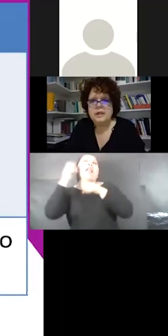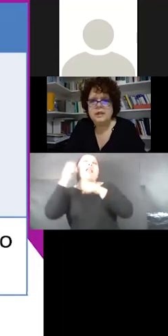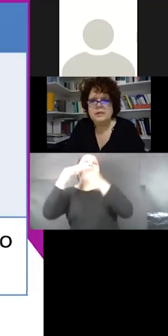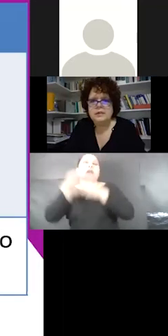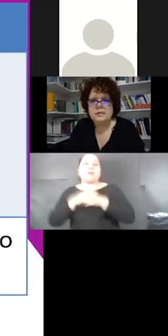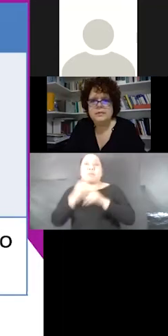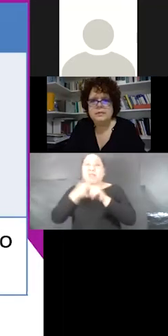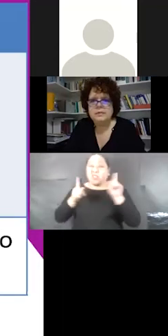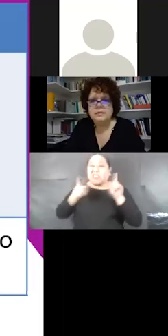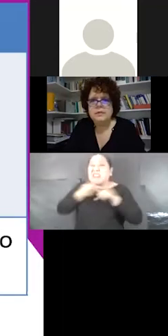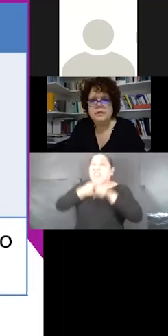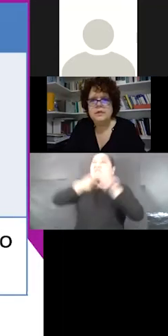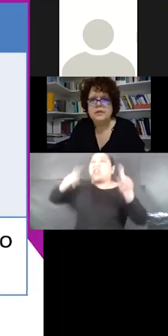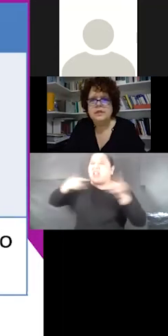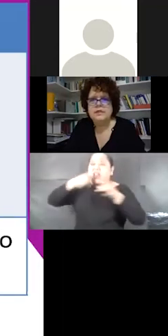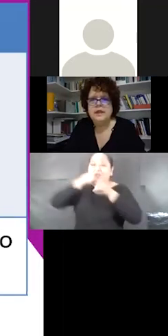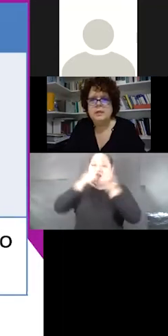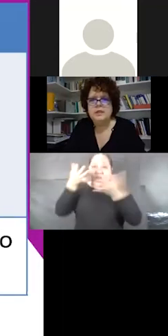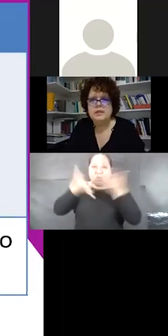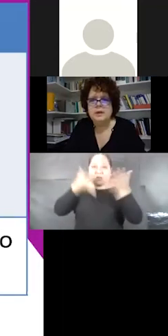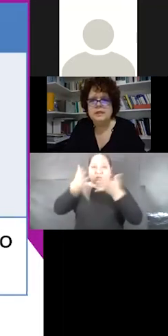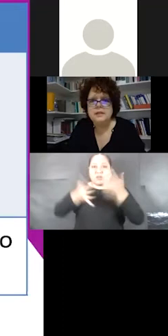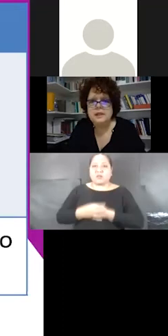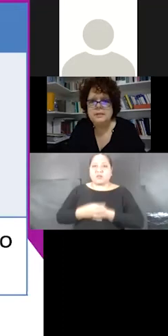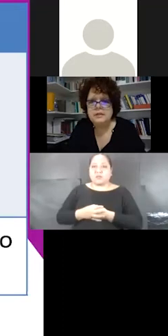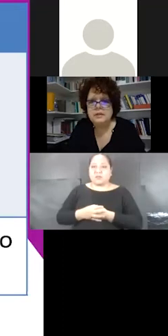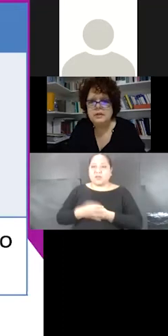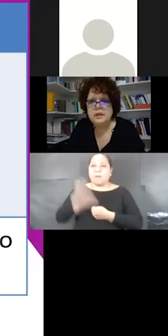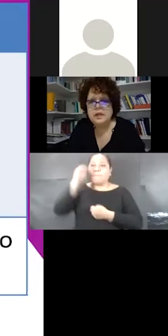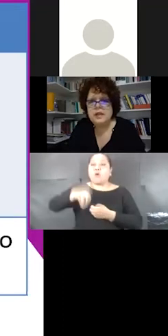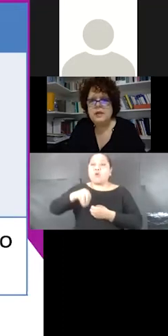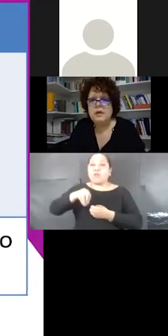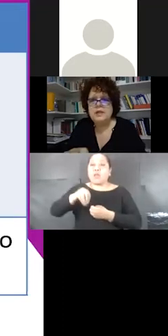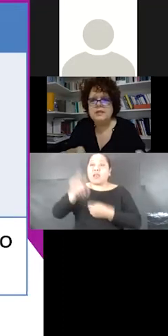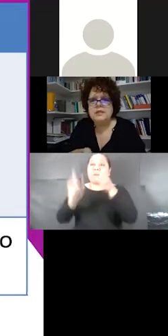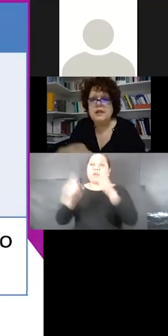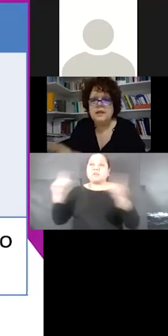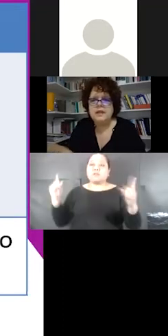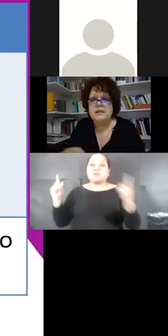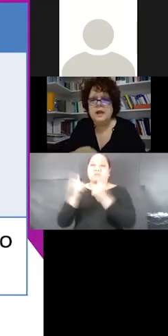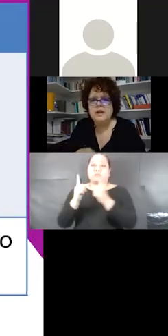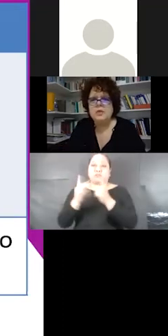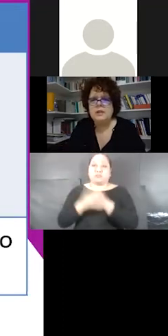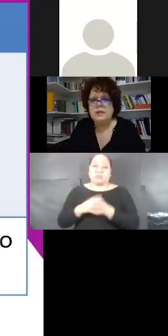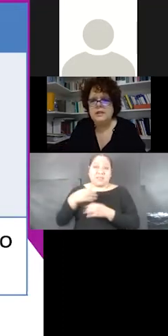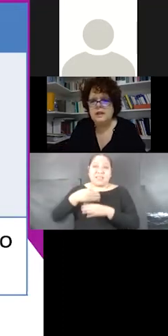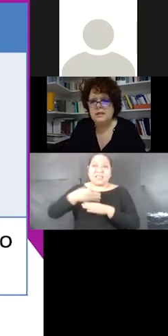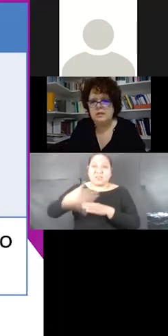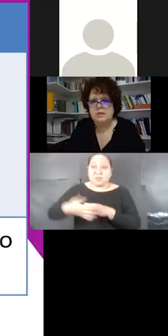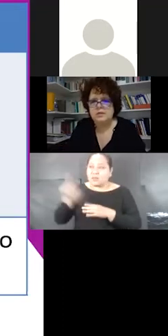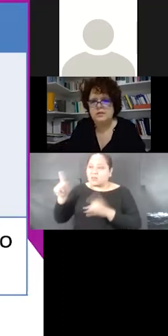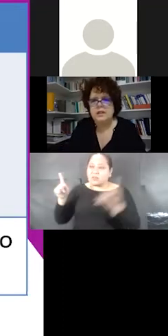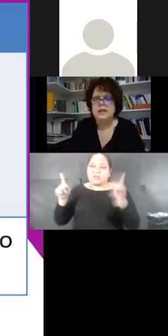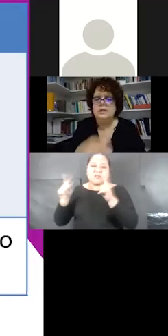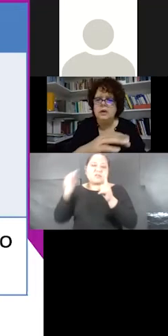de señas, dice, se fijan los participantes en el espacio y luego se hace referencia a ellos durante la